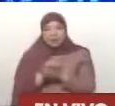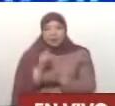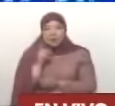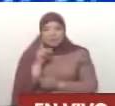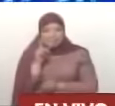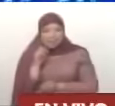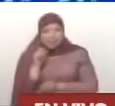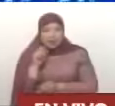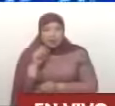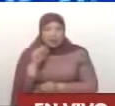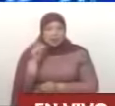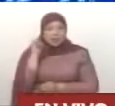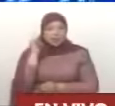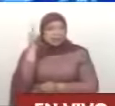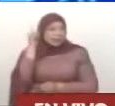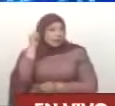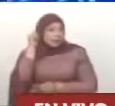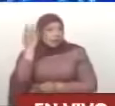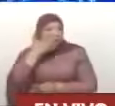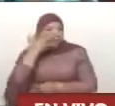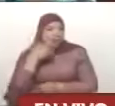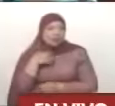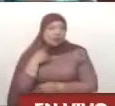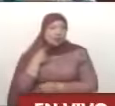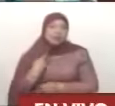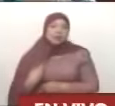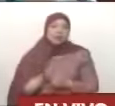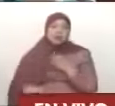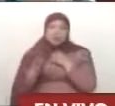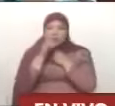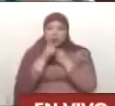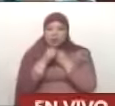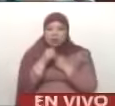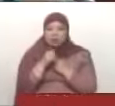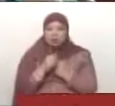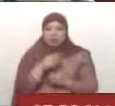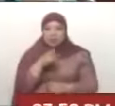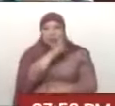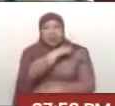Telesur, que seguramente... Un aplauso también a Telesur, vale. Ah.